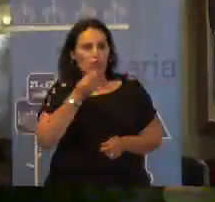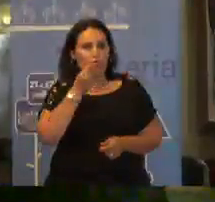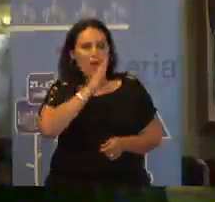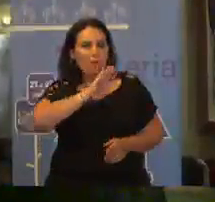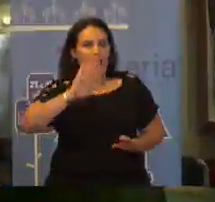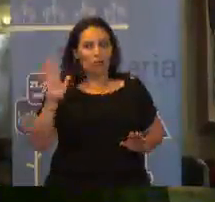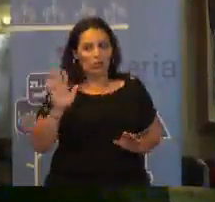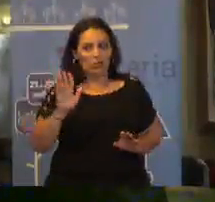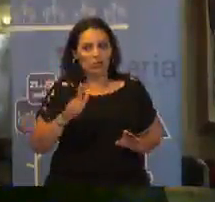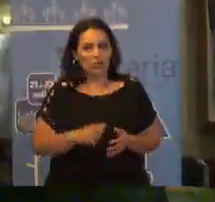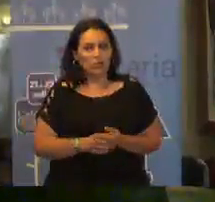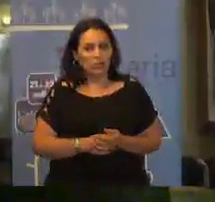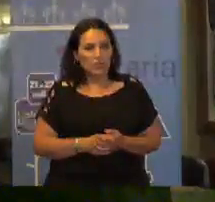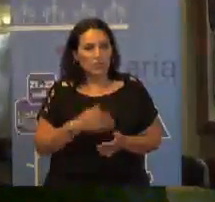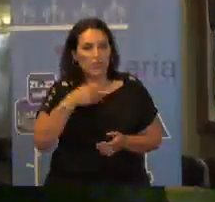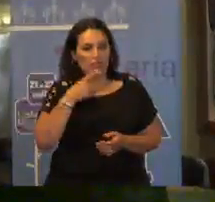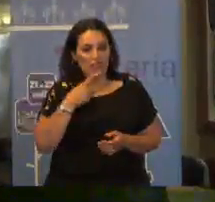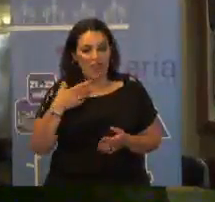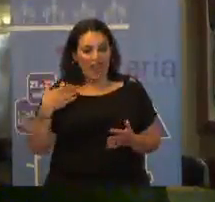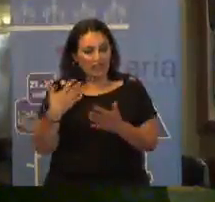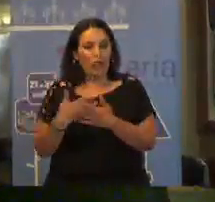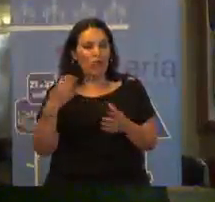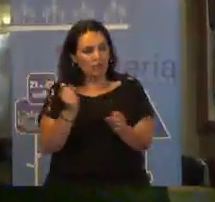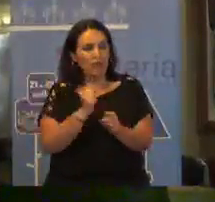queramos chamar, o traballo que se está a facer.